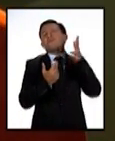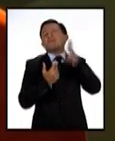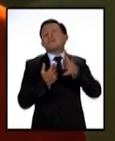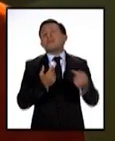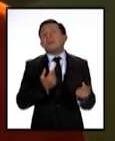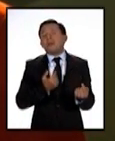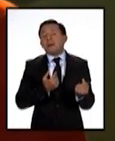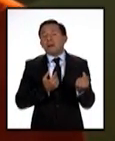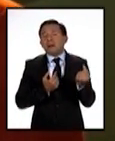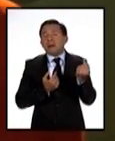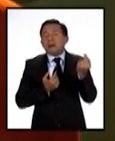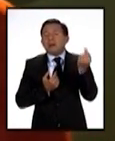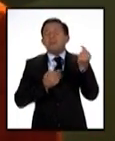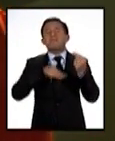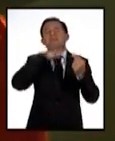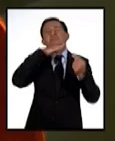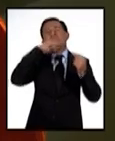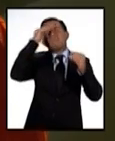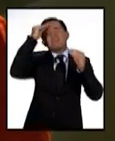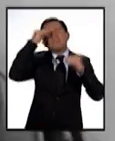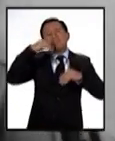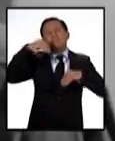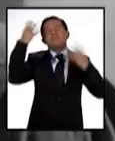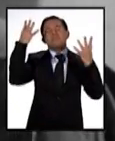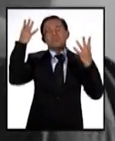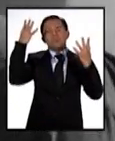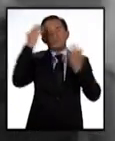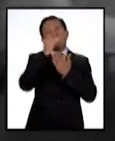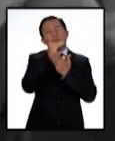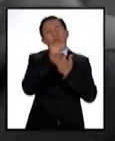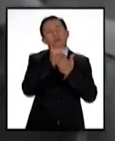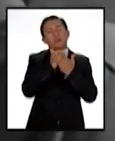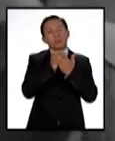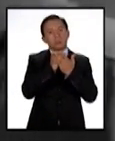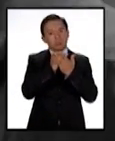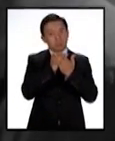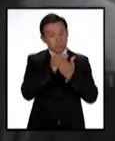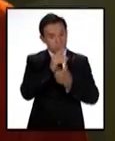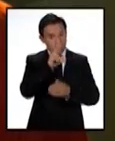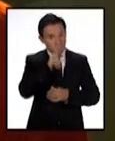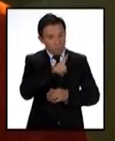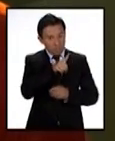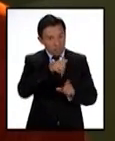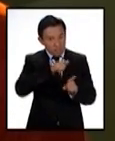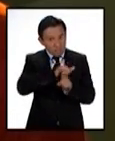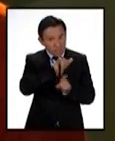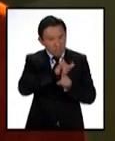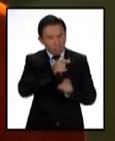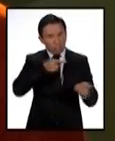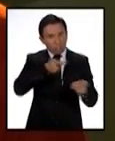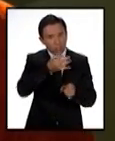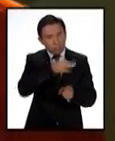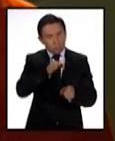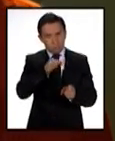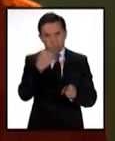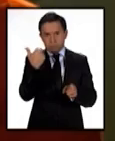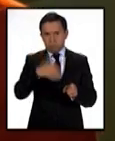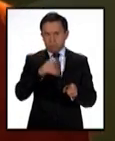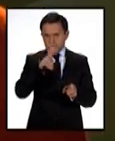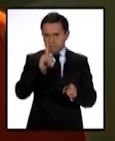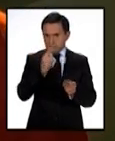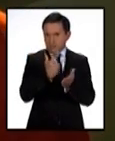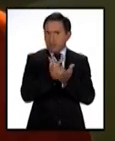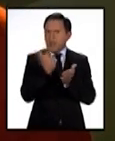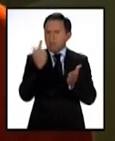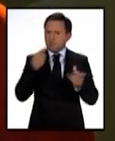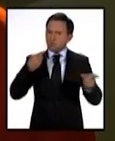realidad tienden mucho a disminuir el verdadero daño del bullying. ¿Sí? Es decir, entonces cuando nos